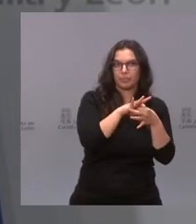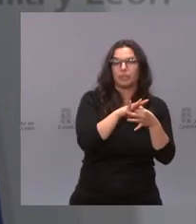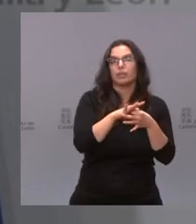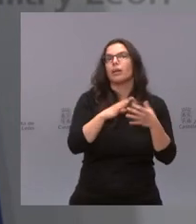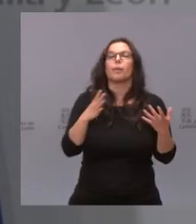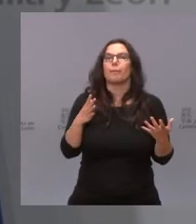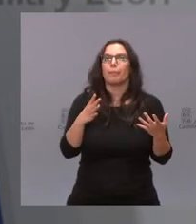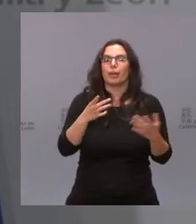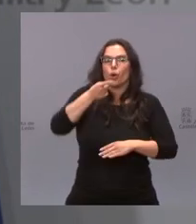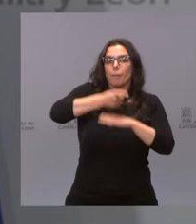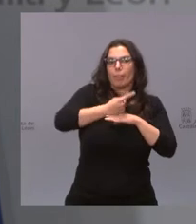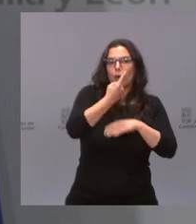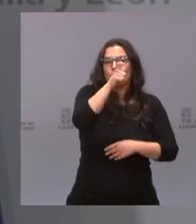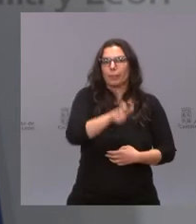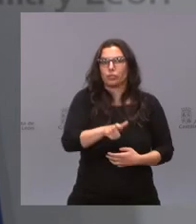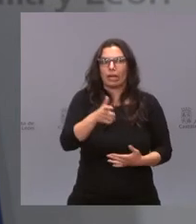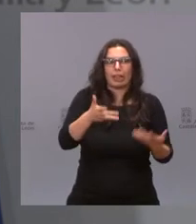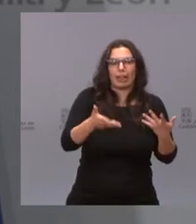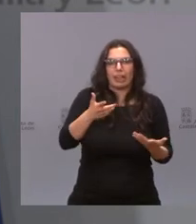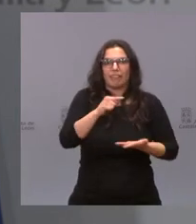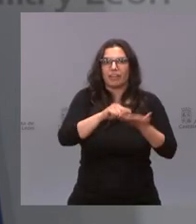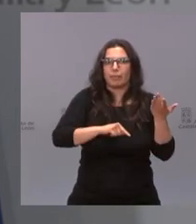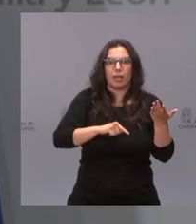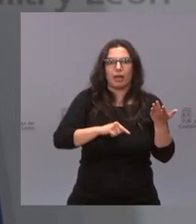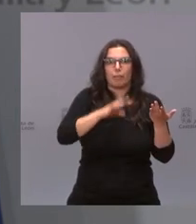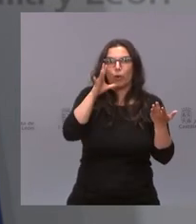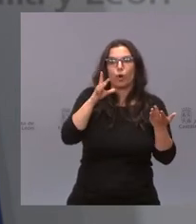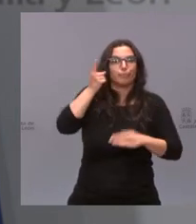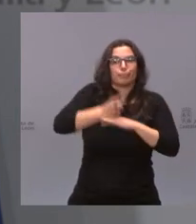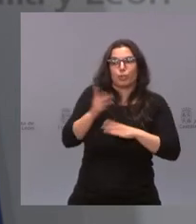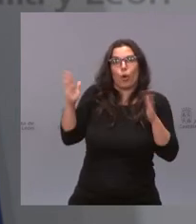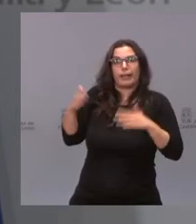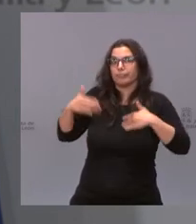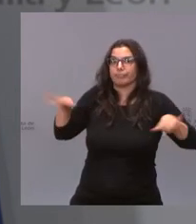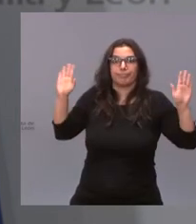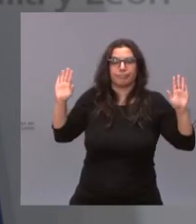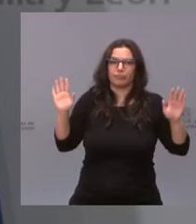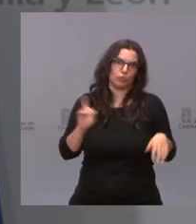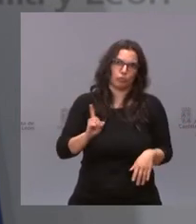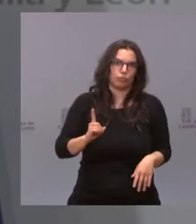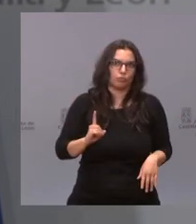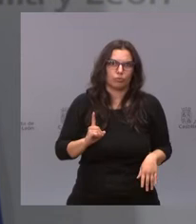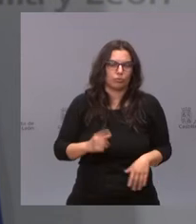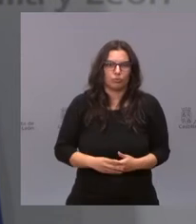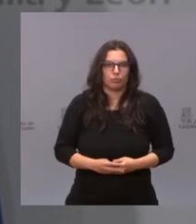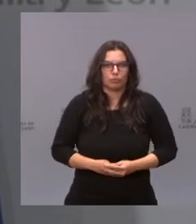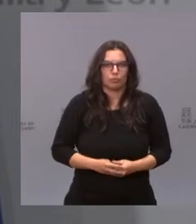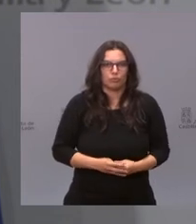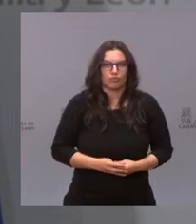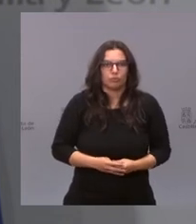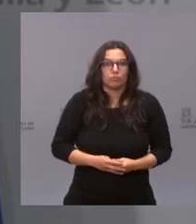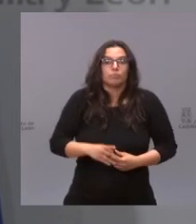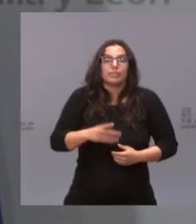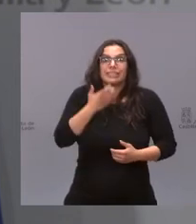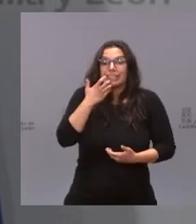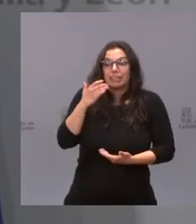nadie en la situación de firmar una cosa porque haya o no haya una dosis. Lo que haremos será esperar